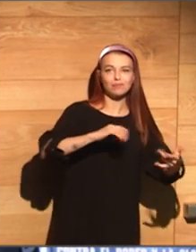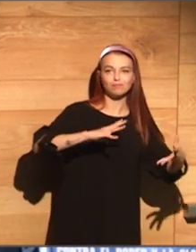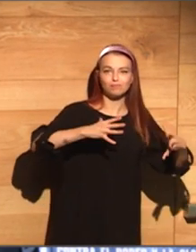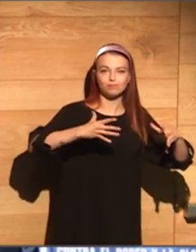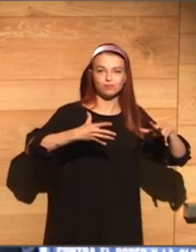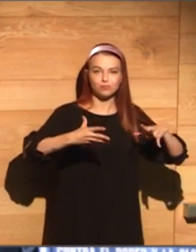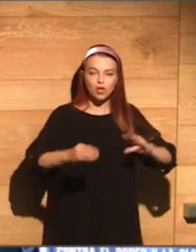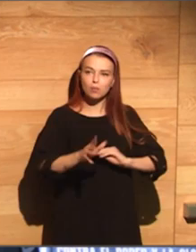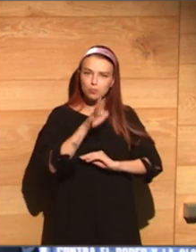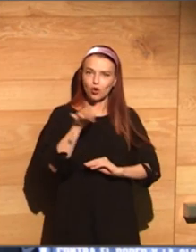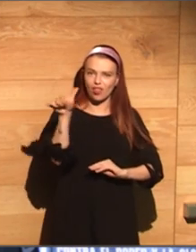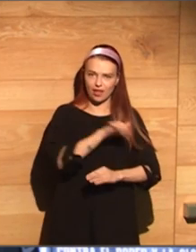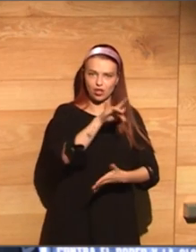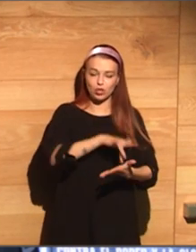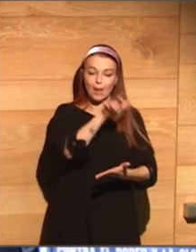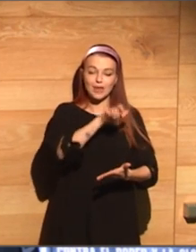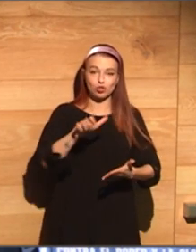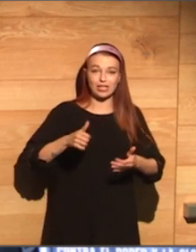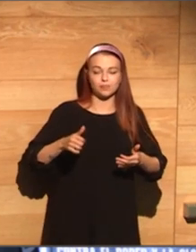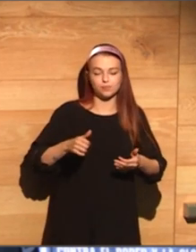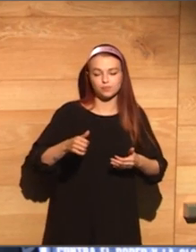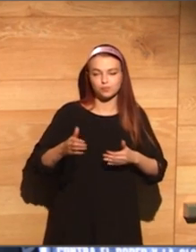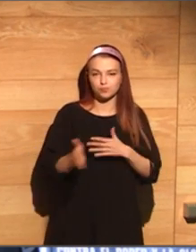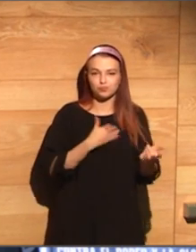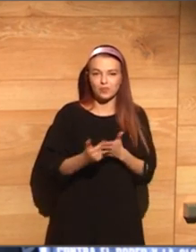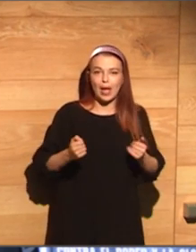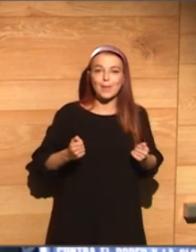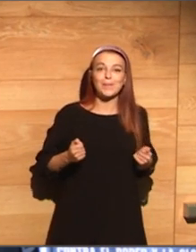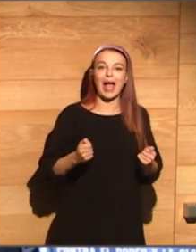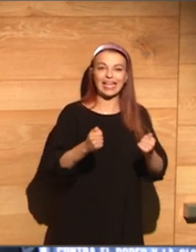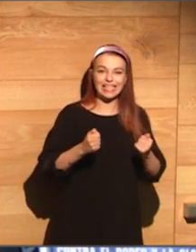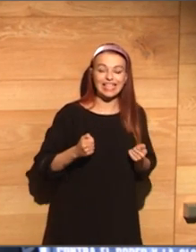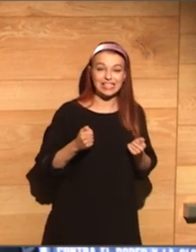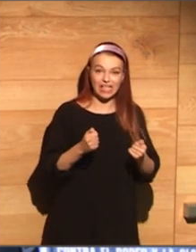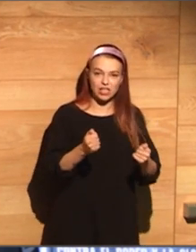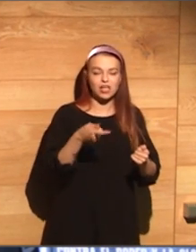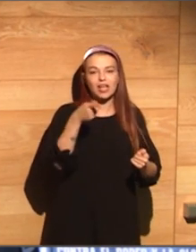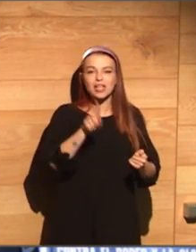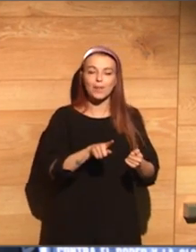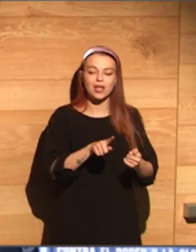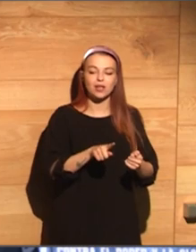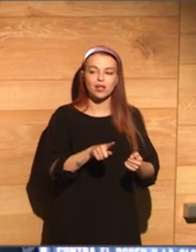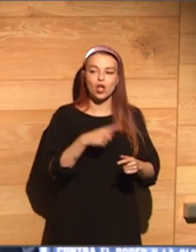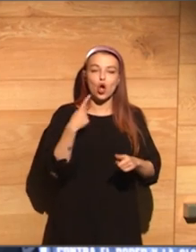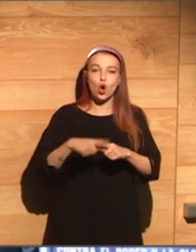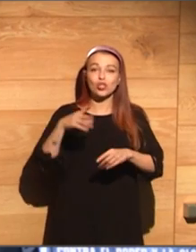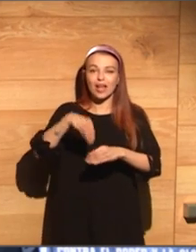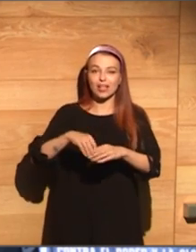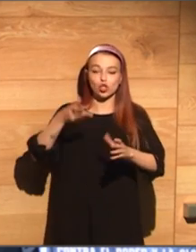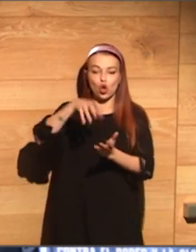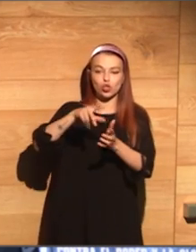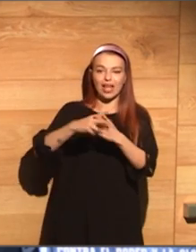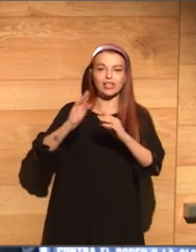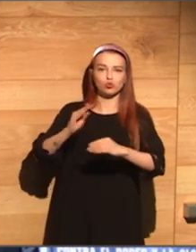cine con los maquinistas, que son bastante, además de maquinistas, son bastante maquinitas y muchas veces inventan sus cosas en sus talleres y